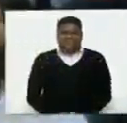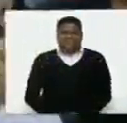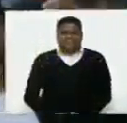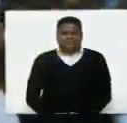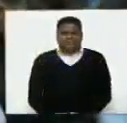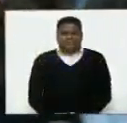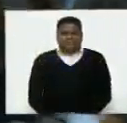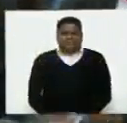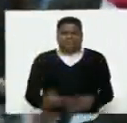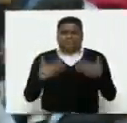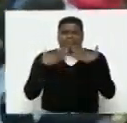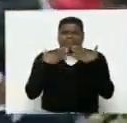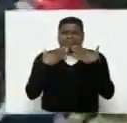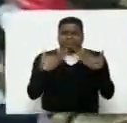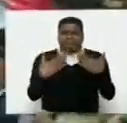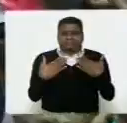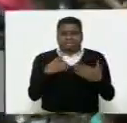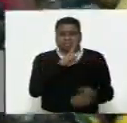Gracias.